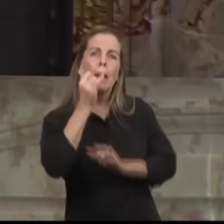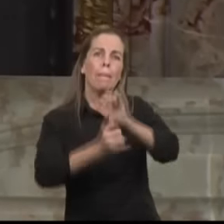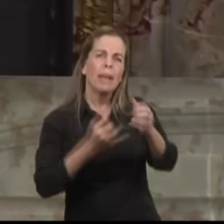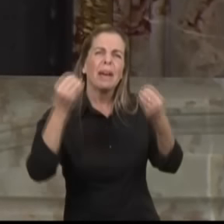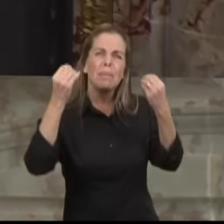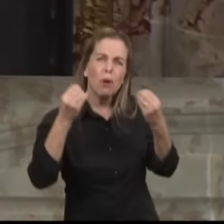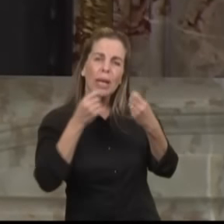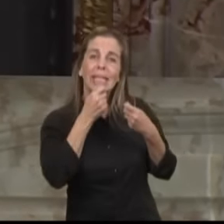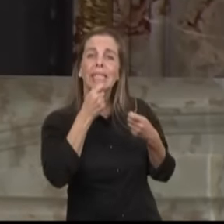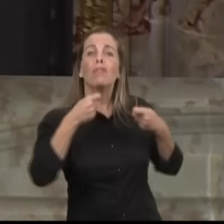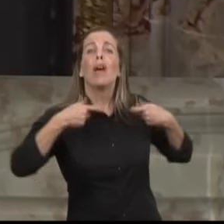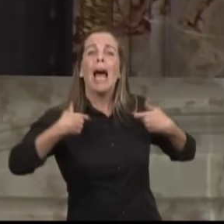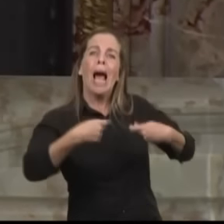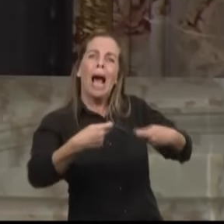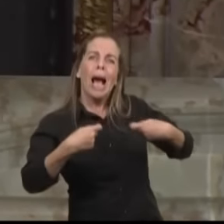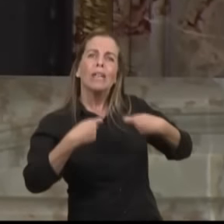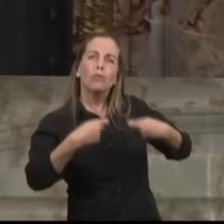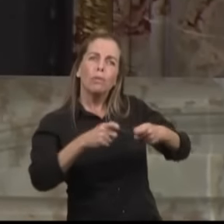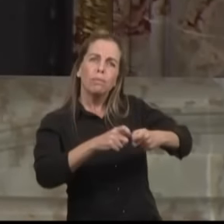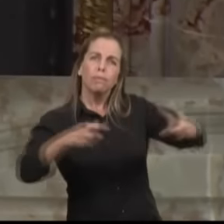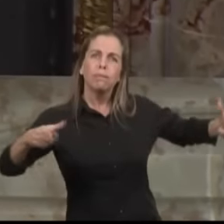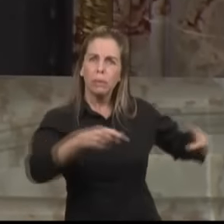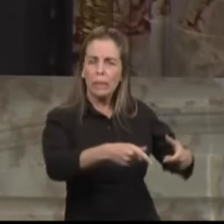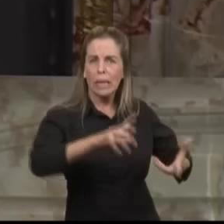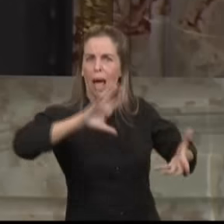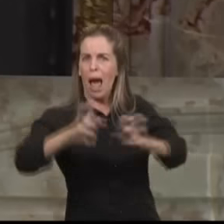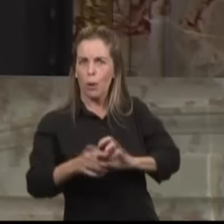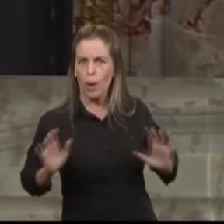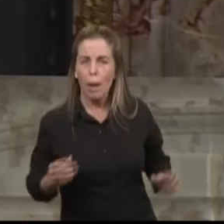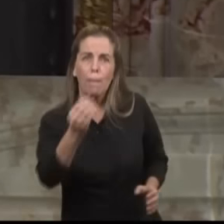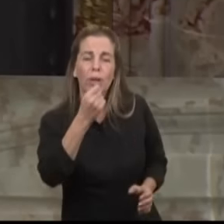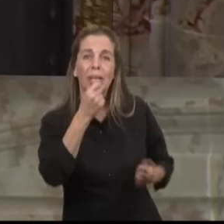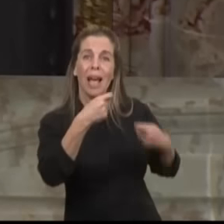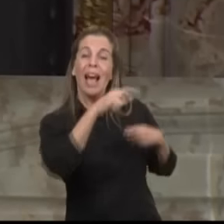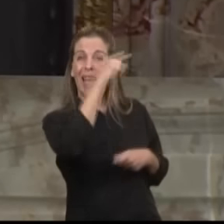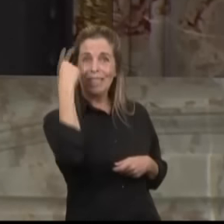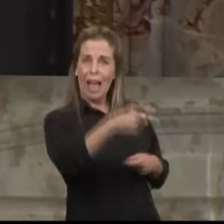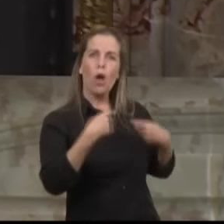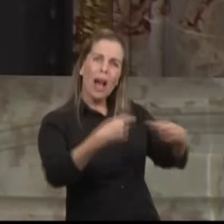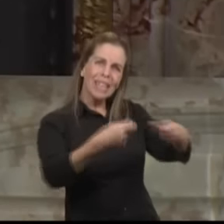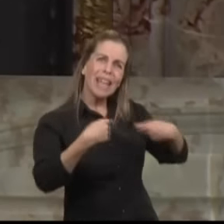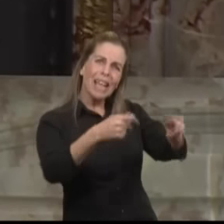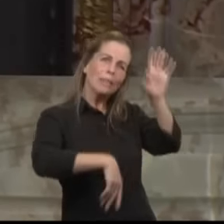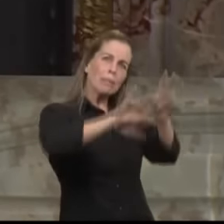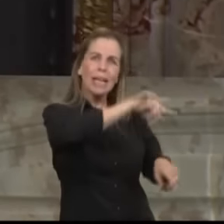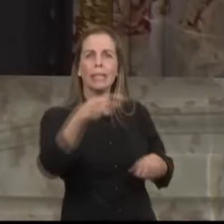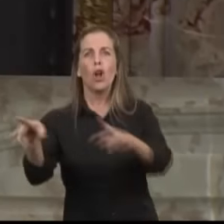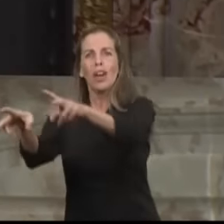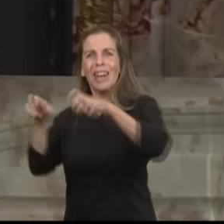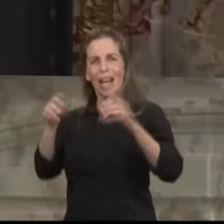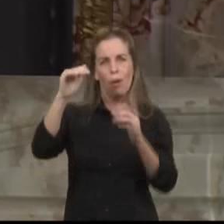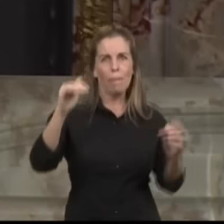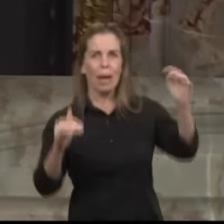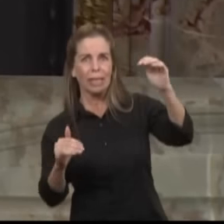aumentar el gasto público es un acto destructivo. Cuando un Estado gasta más de lo que recauda y no puede endeudarse o subir